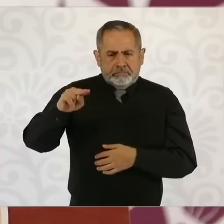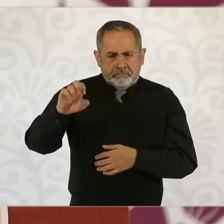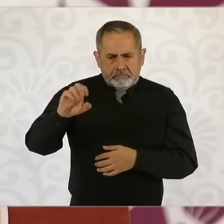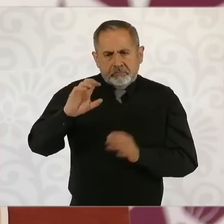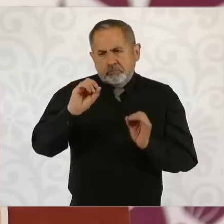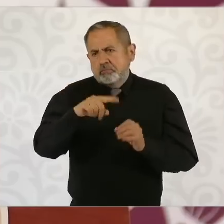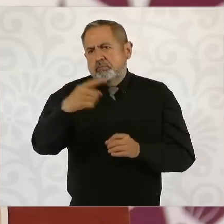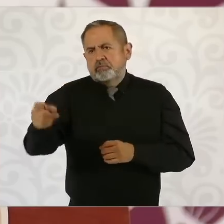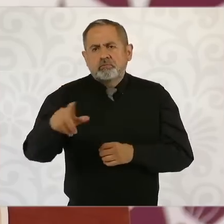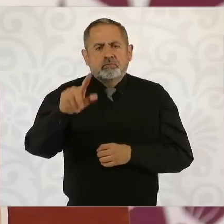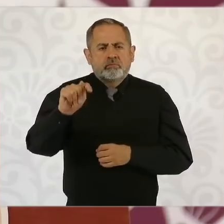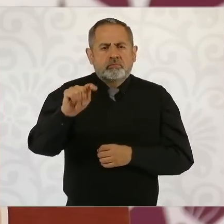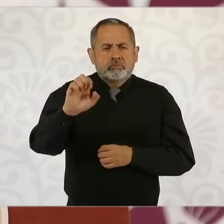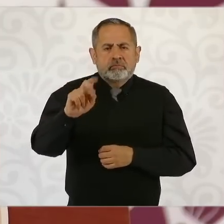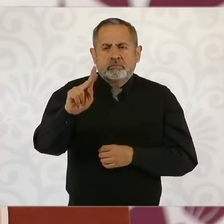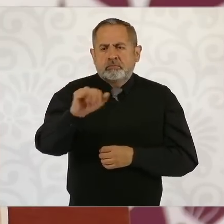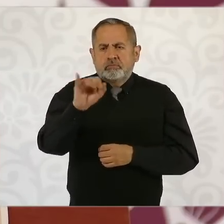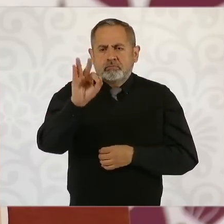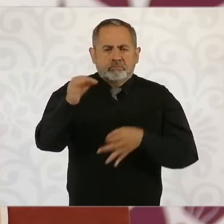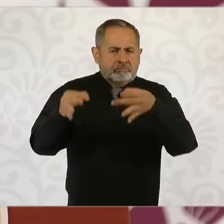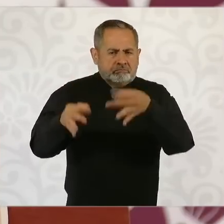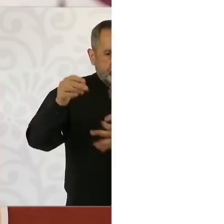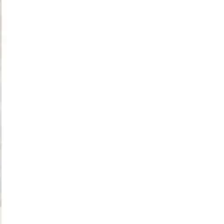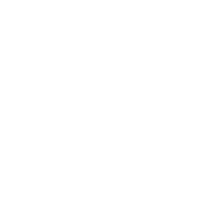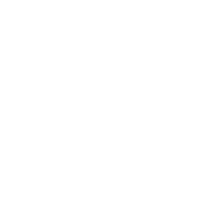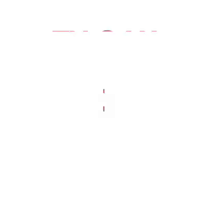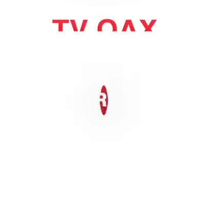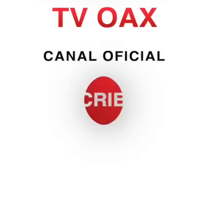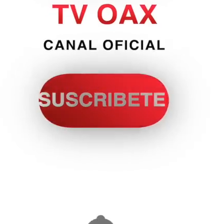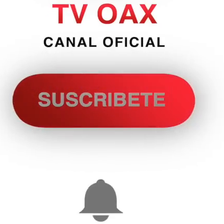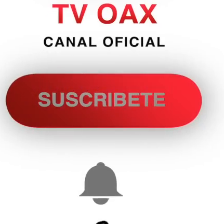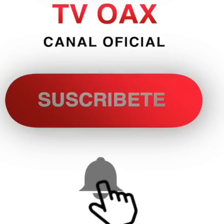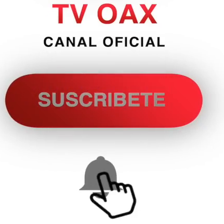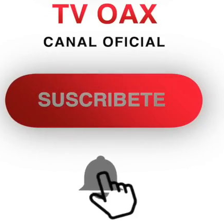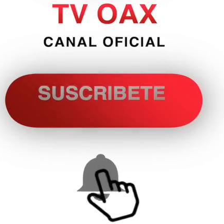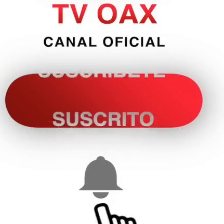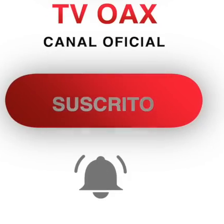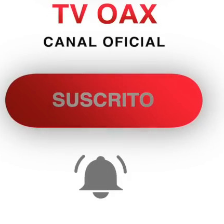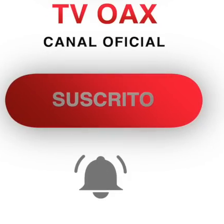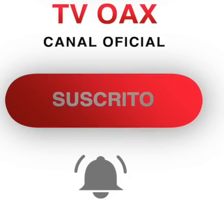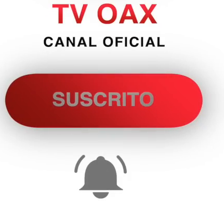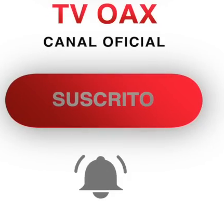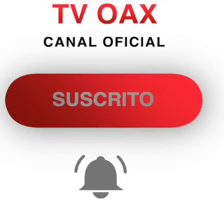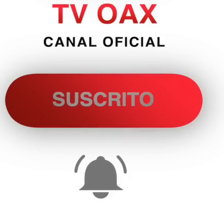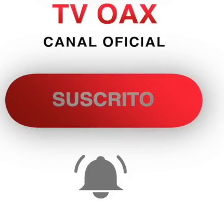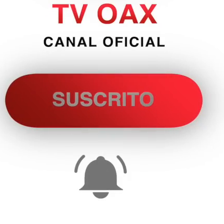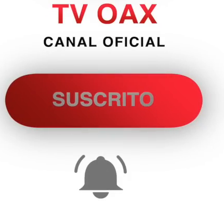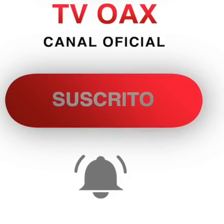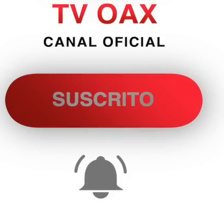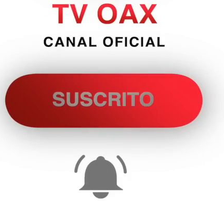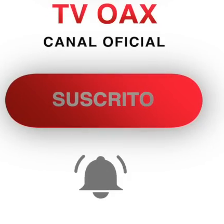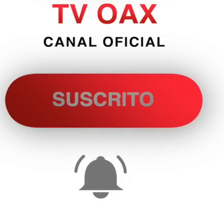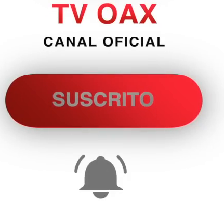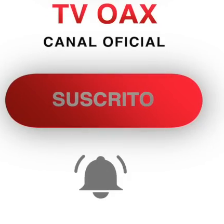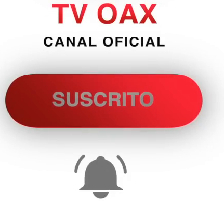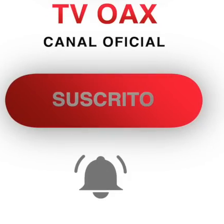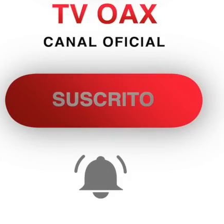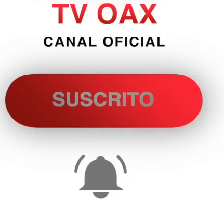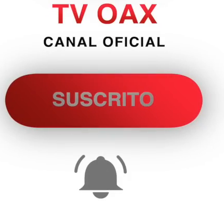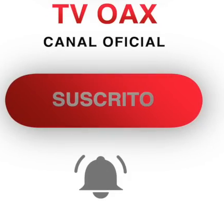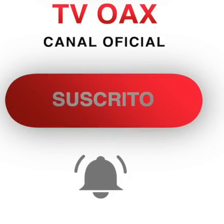tribunal quienes tomen la decisión. El tribunal finalmente es la última instancia. Pero lo que es muy importante es que